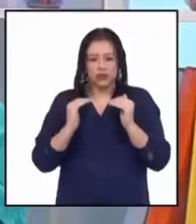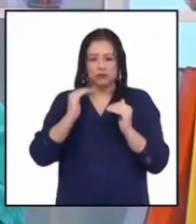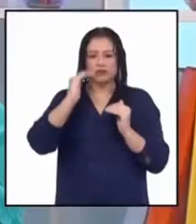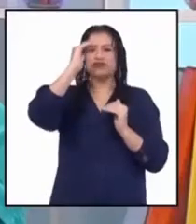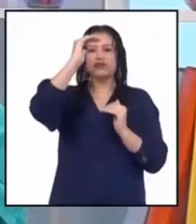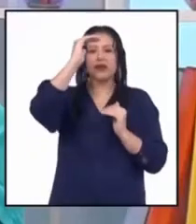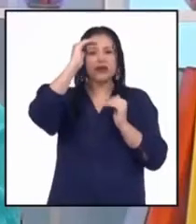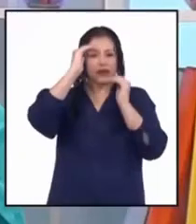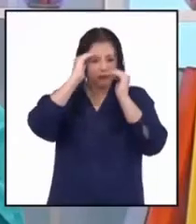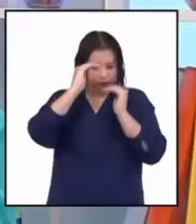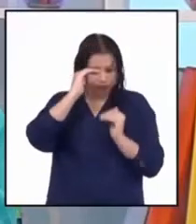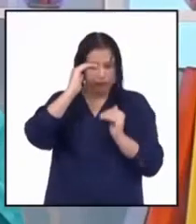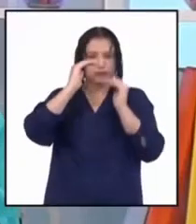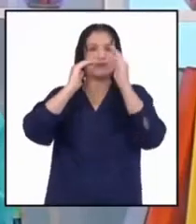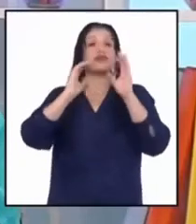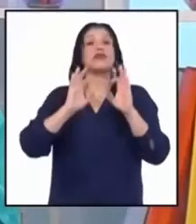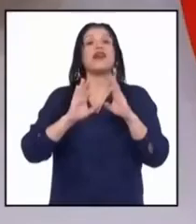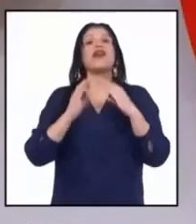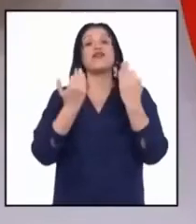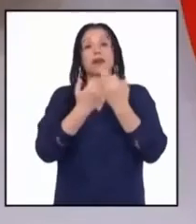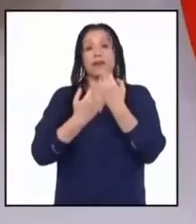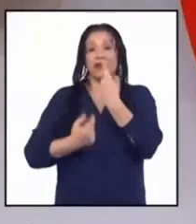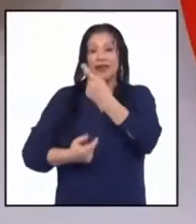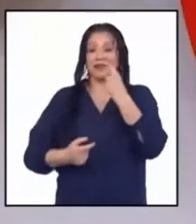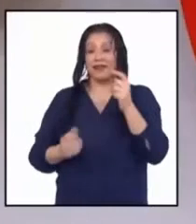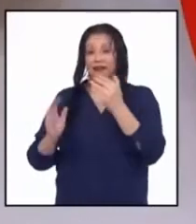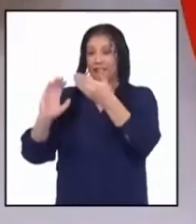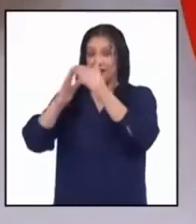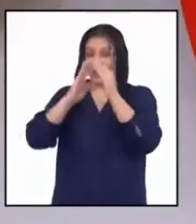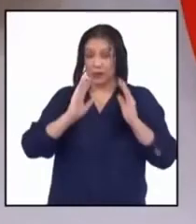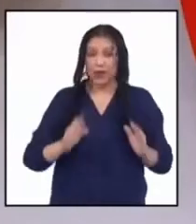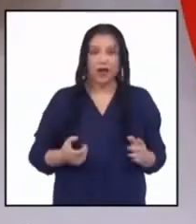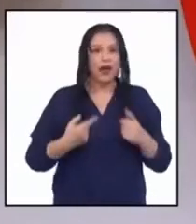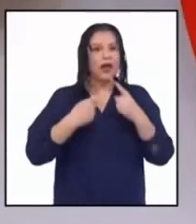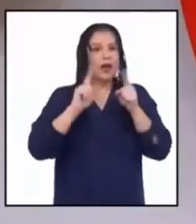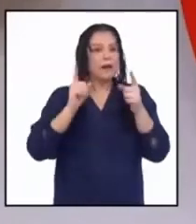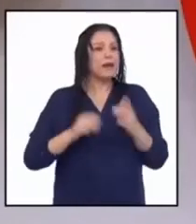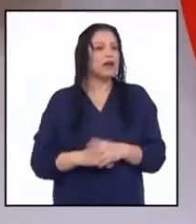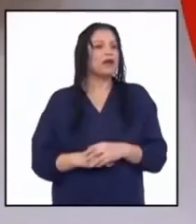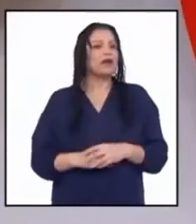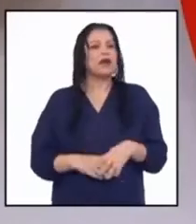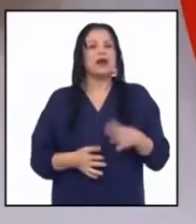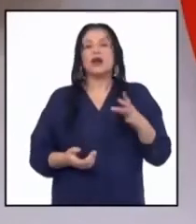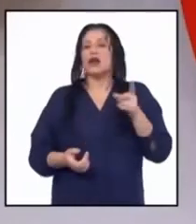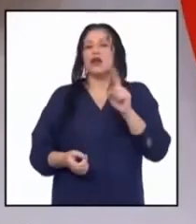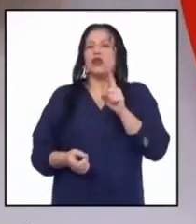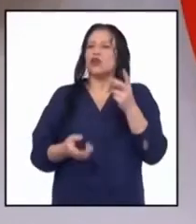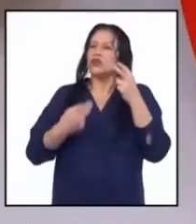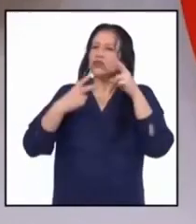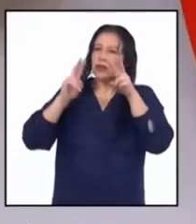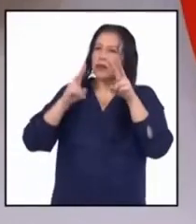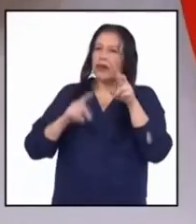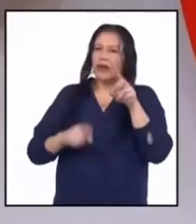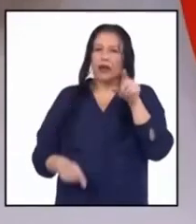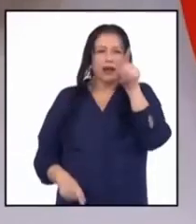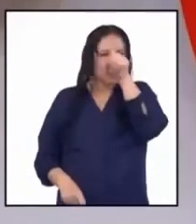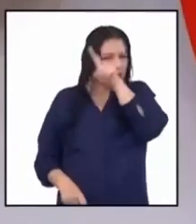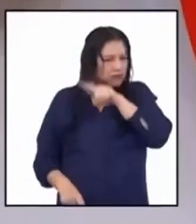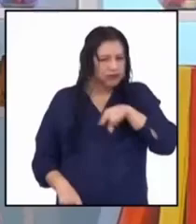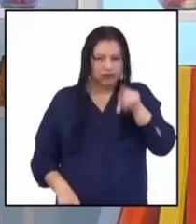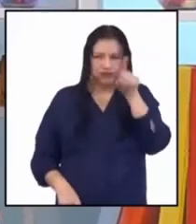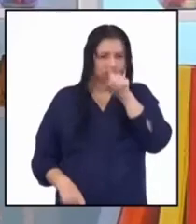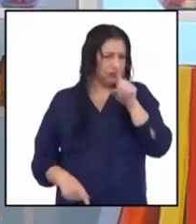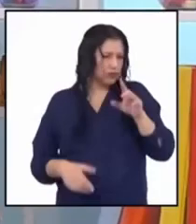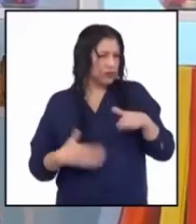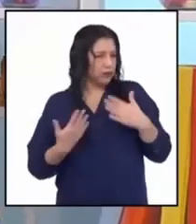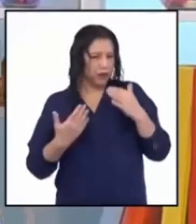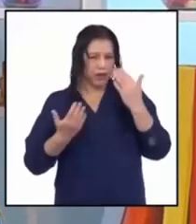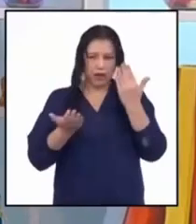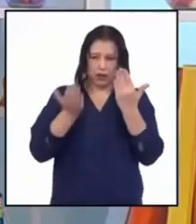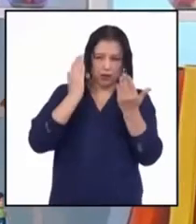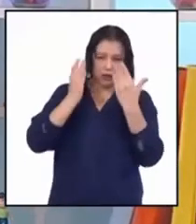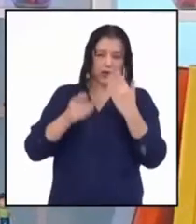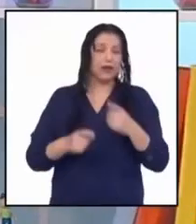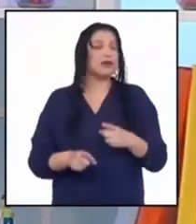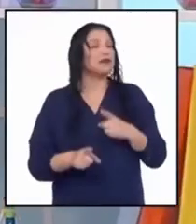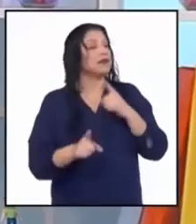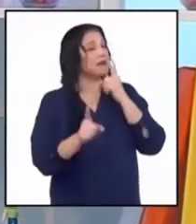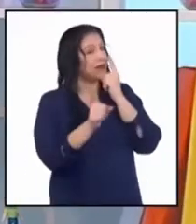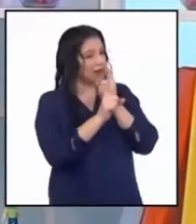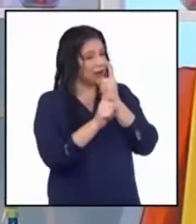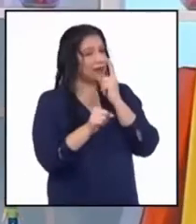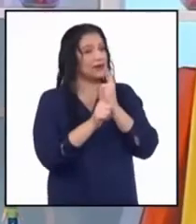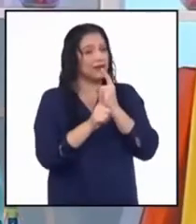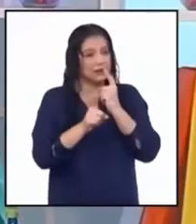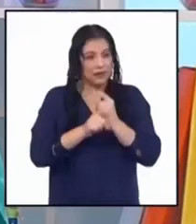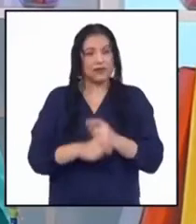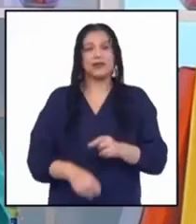la mayor cantidad de familias en ambas comunidades, mientras que esto no se percibe tan bien en el gráfico circular. Sí, profesora, es